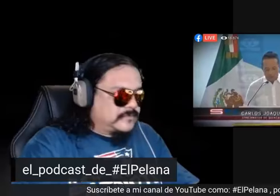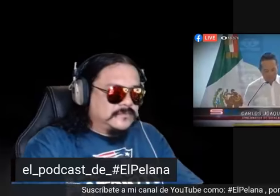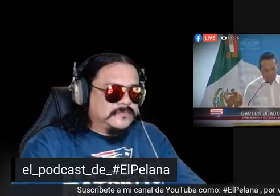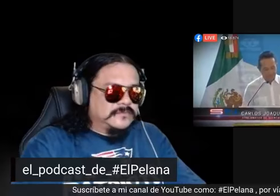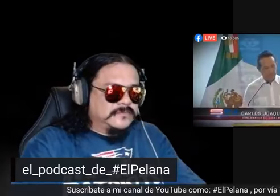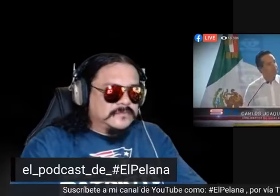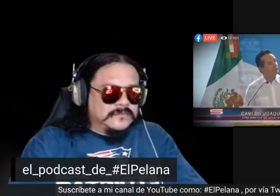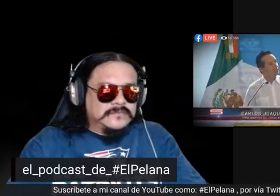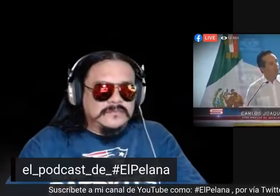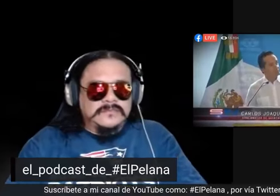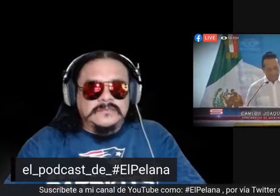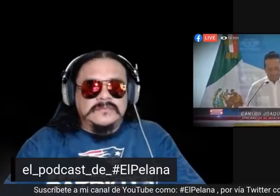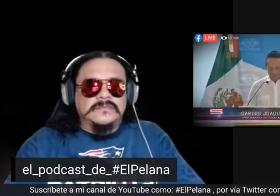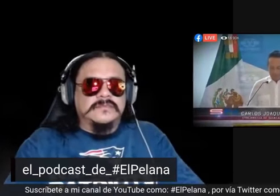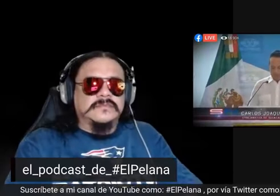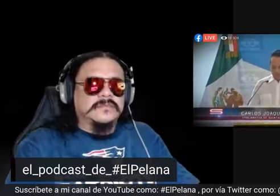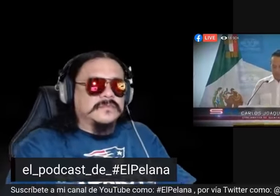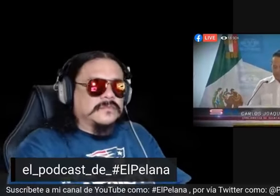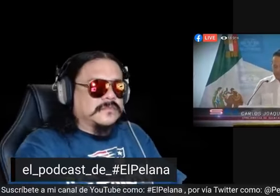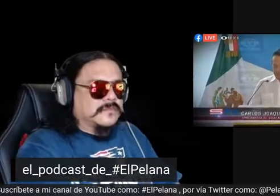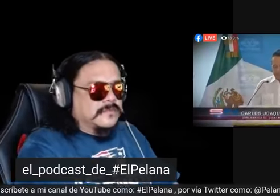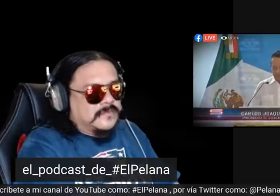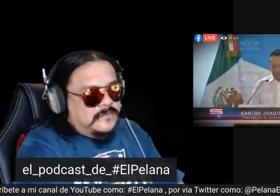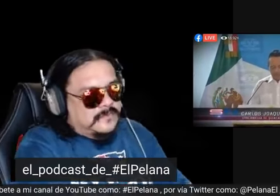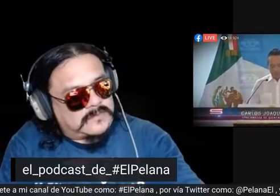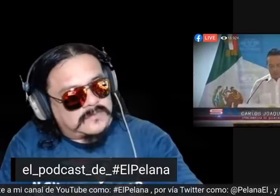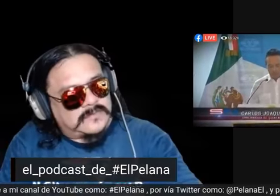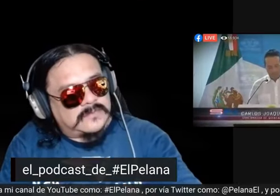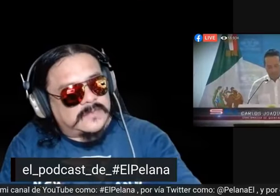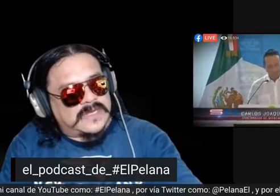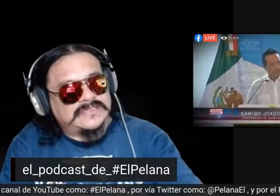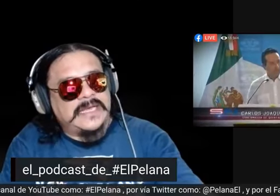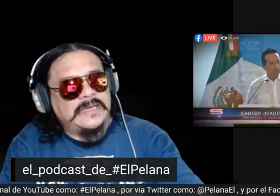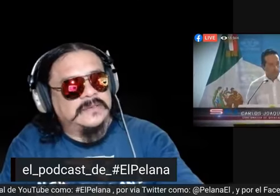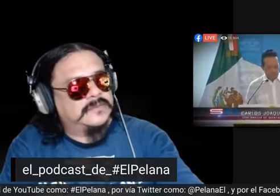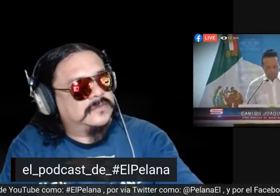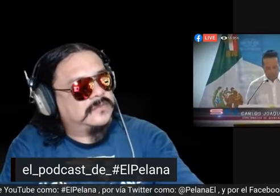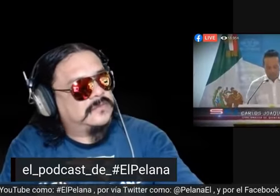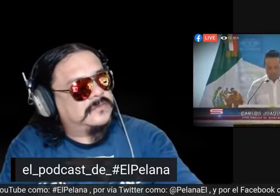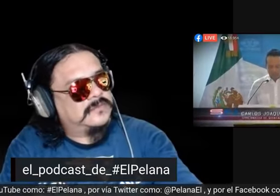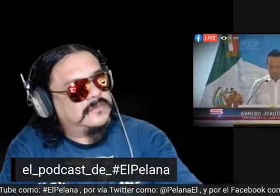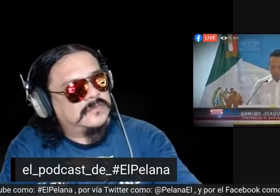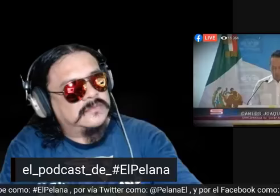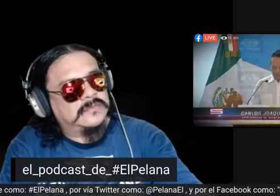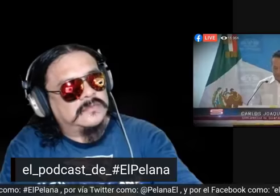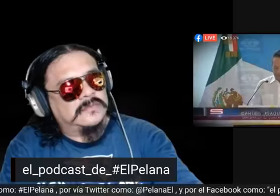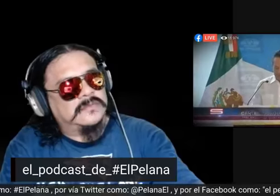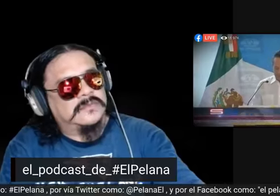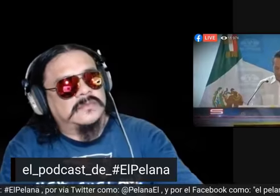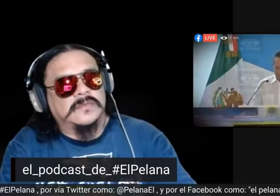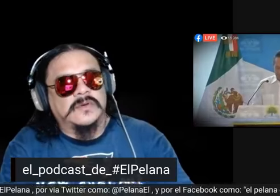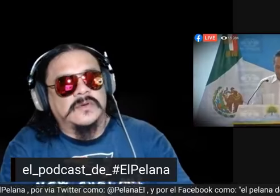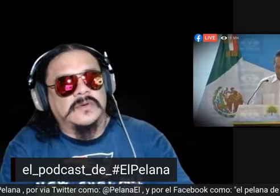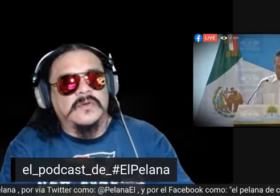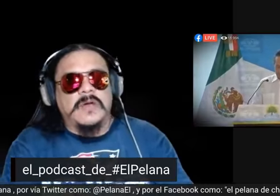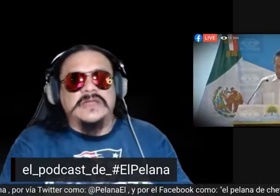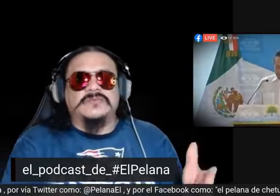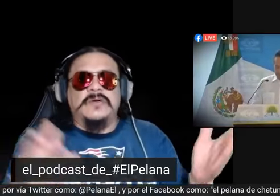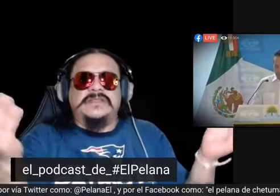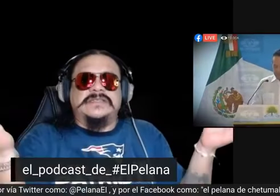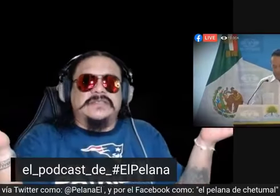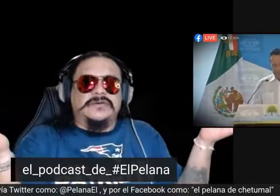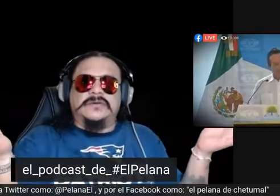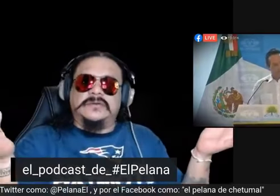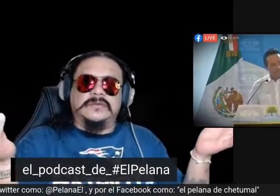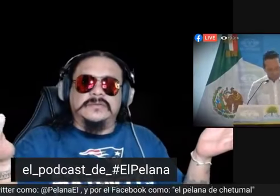nuestra economía tendremos mayor capacidad de pago. Ahí está. Y podremos ordenar nuestras cuentas. ¿Cuáles cuentas, señor?